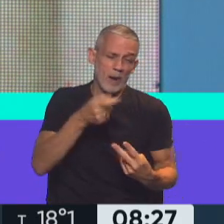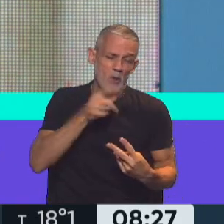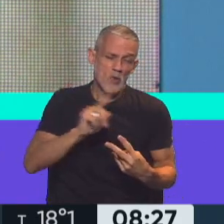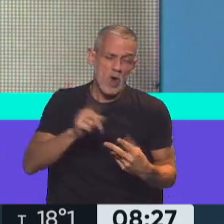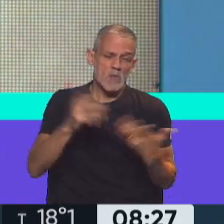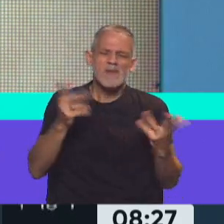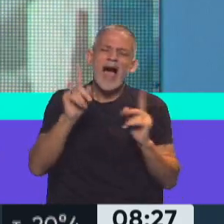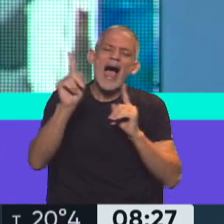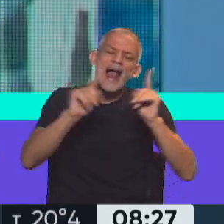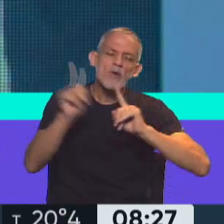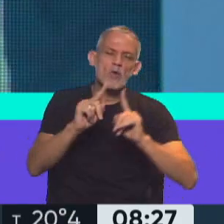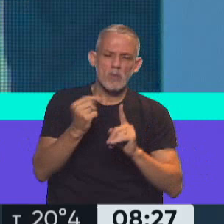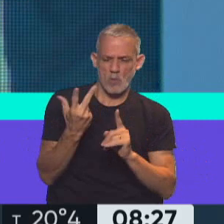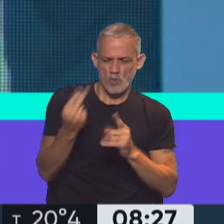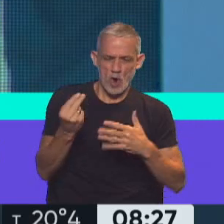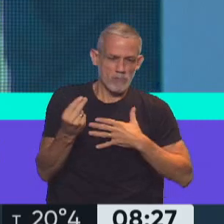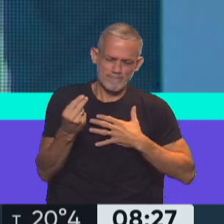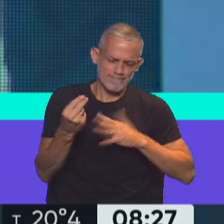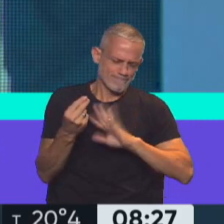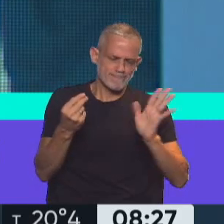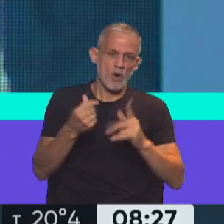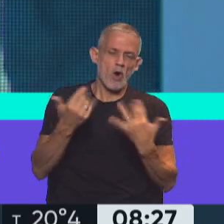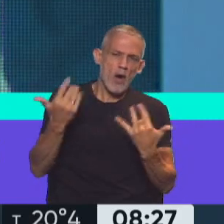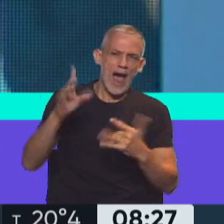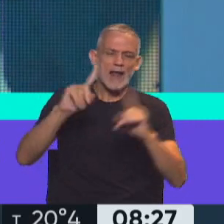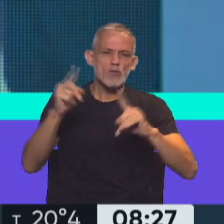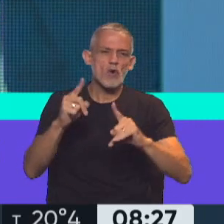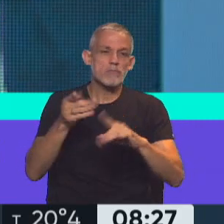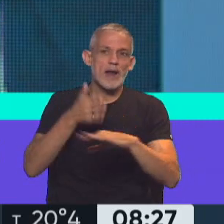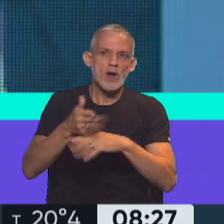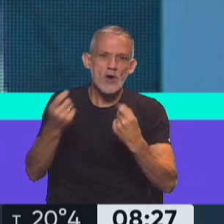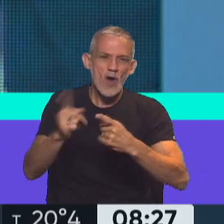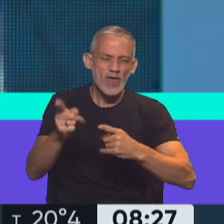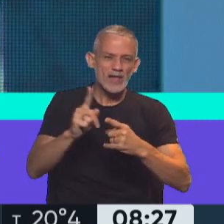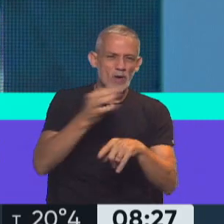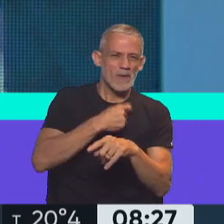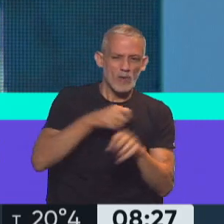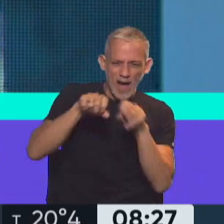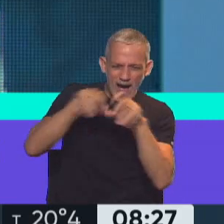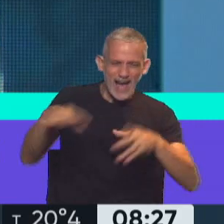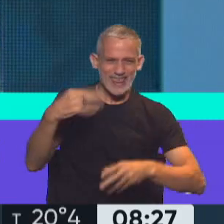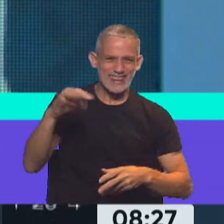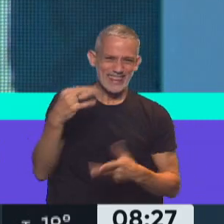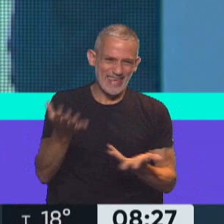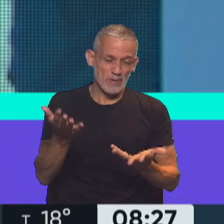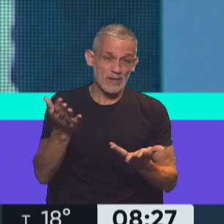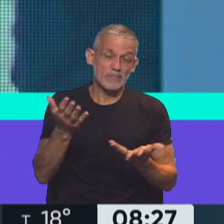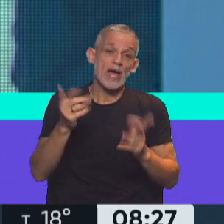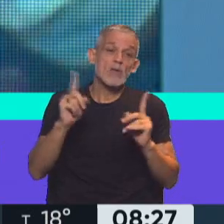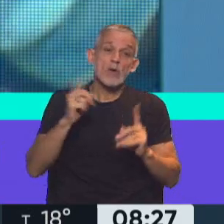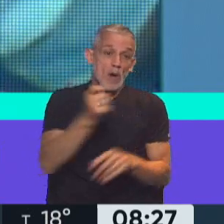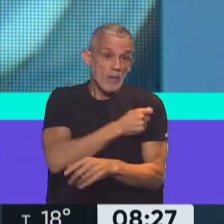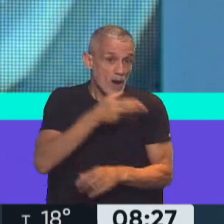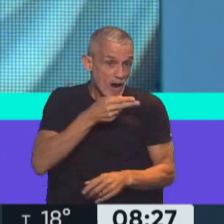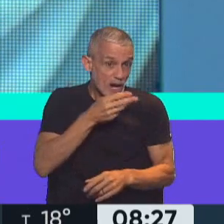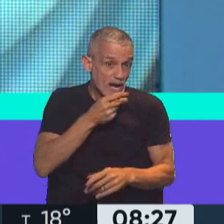en algunos casos puede ser por falta de acceso y ahí es importante que las vacunas lleguen a esas personas. Pero me parece que el que no se vacuna